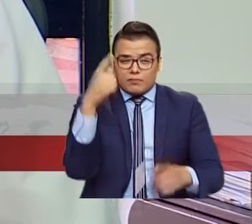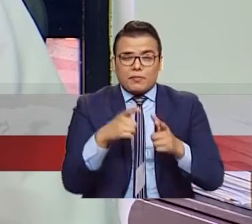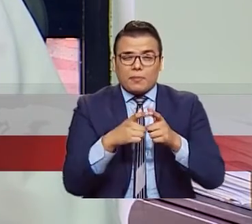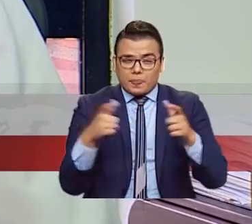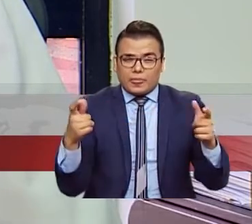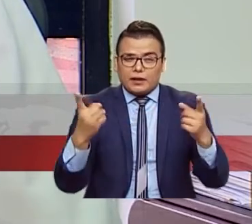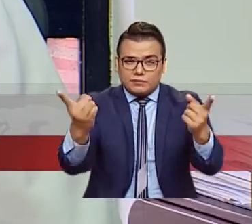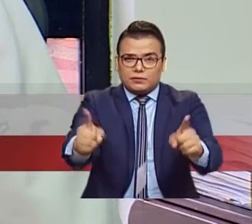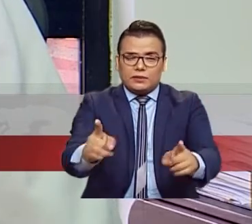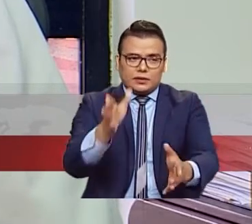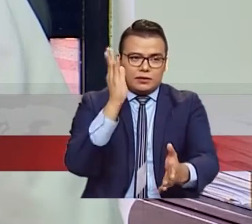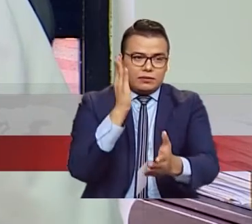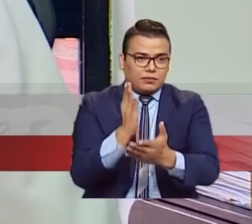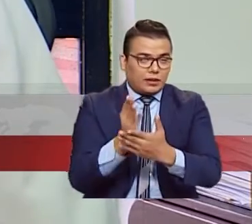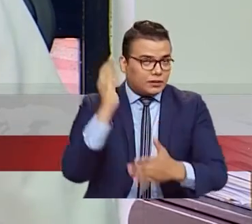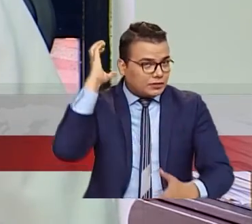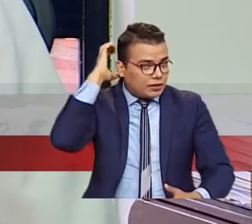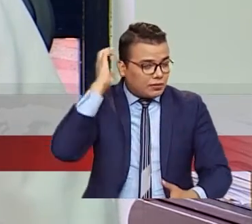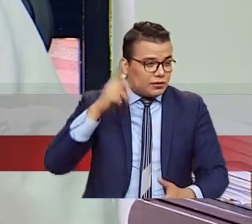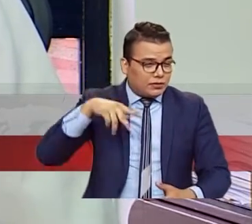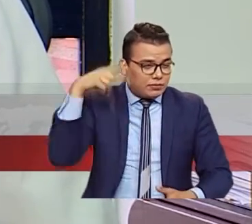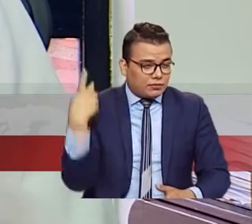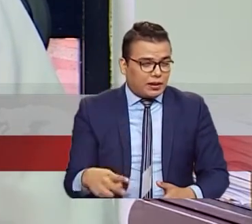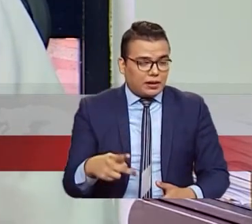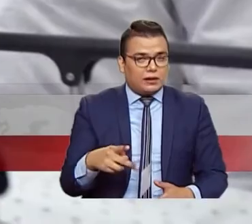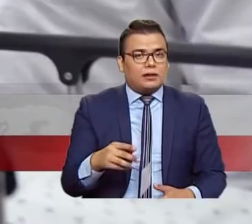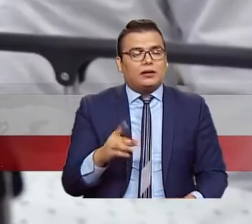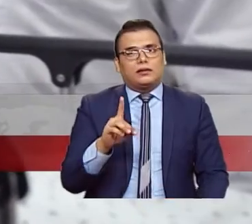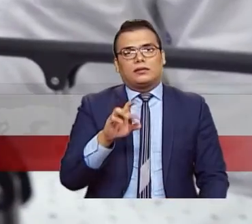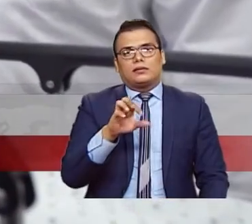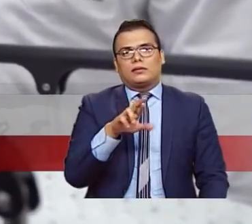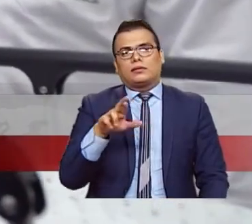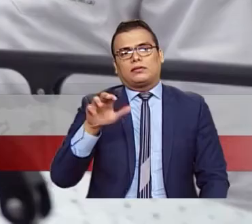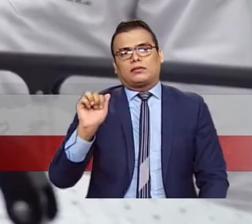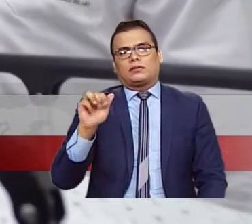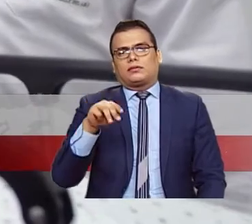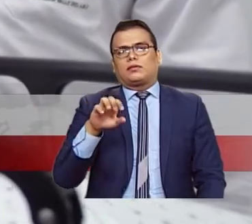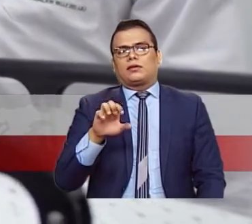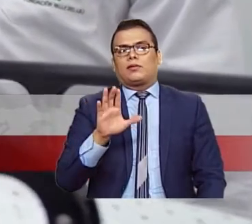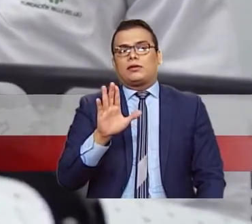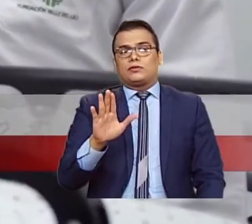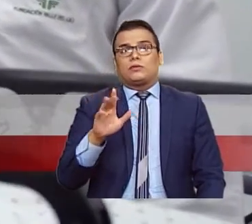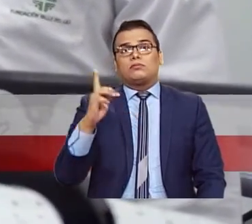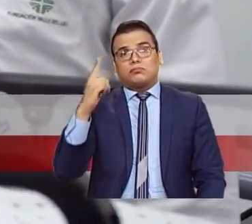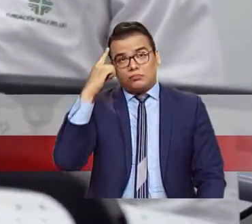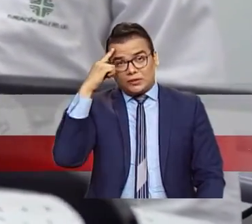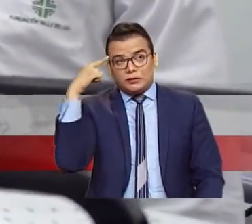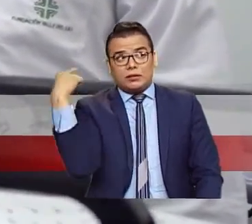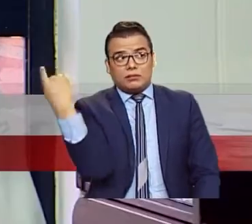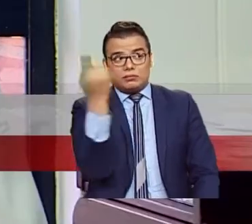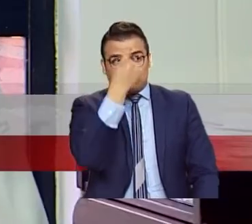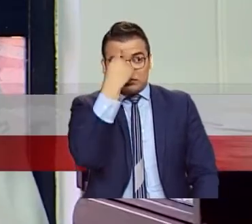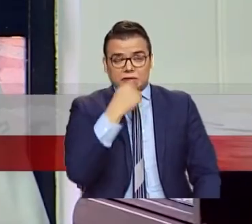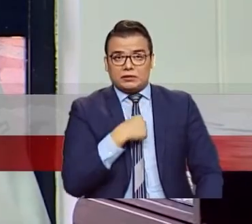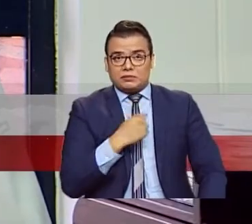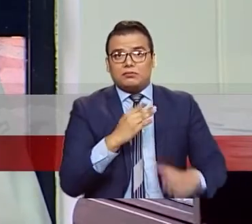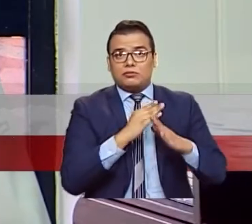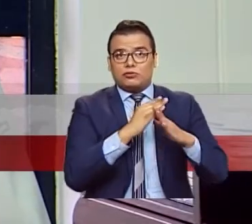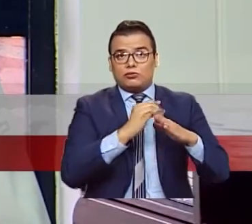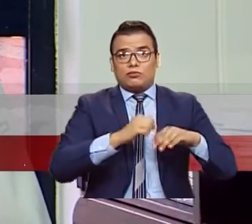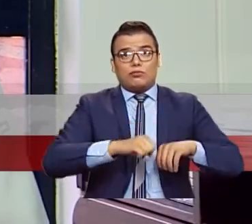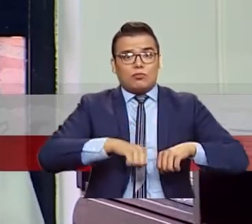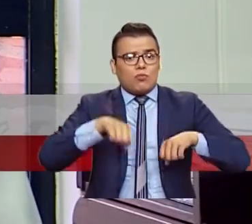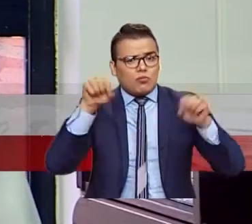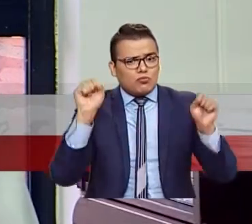eventos cerebrovasculares o lo que se llama derrame cerebral la trombosis es una enfermedad que podemos prevenir a lo que queremos hacer